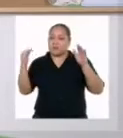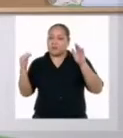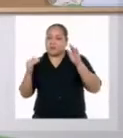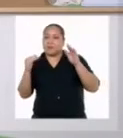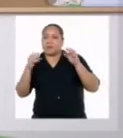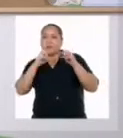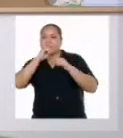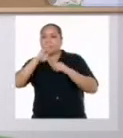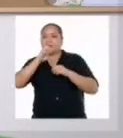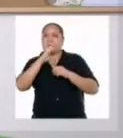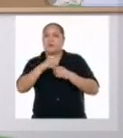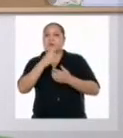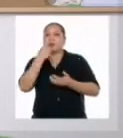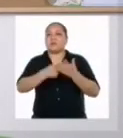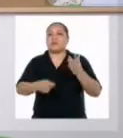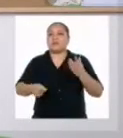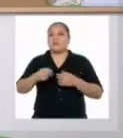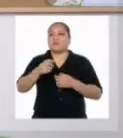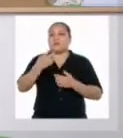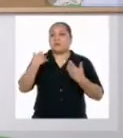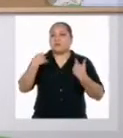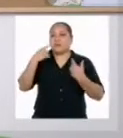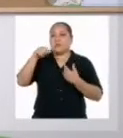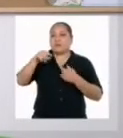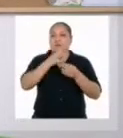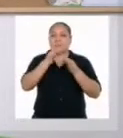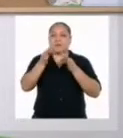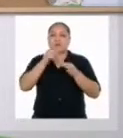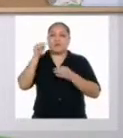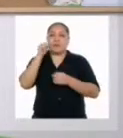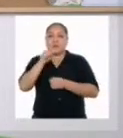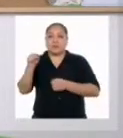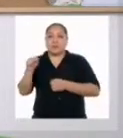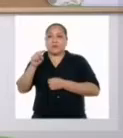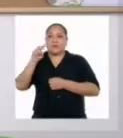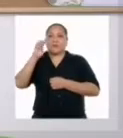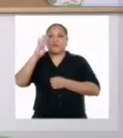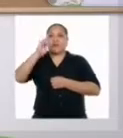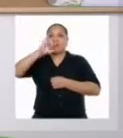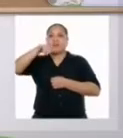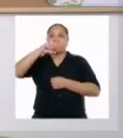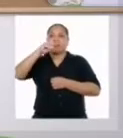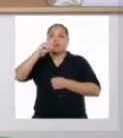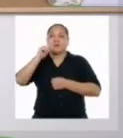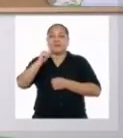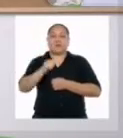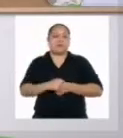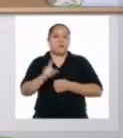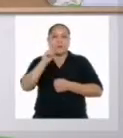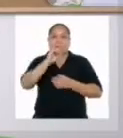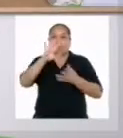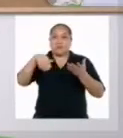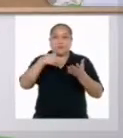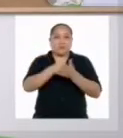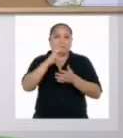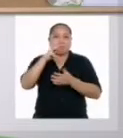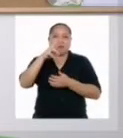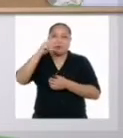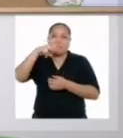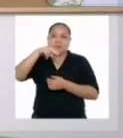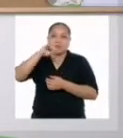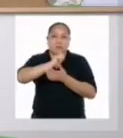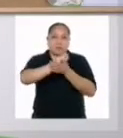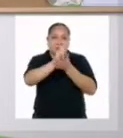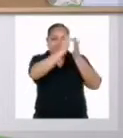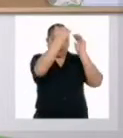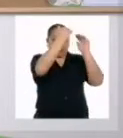se informaba de qué trataba el texto. A eso se le denomina bajada, pero no todas las crónicas se escriben